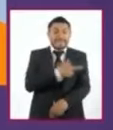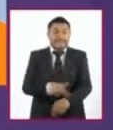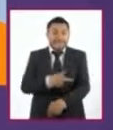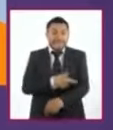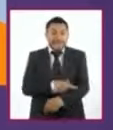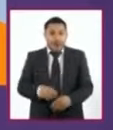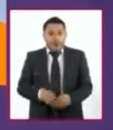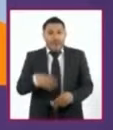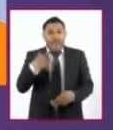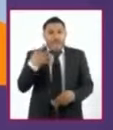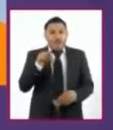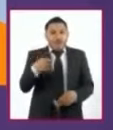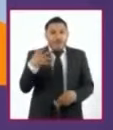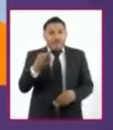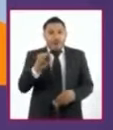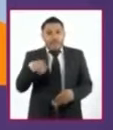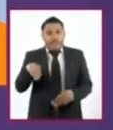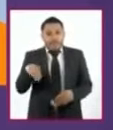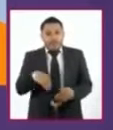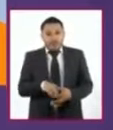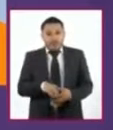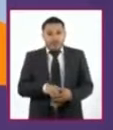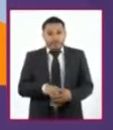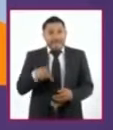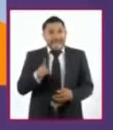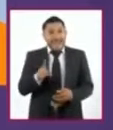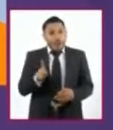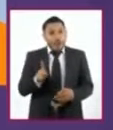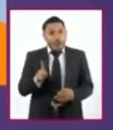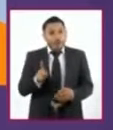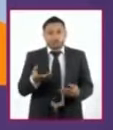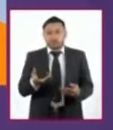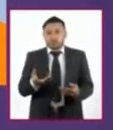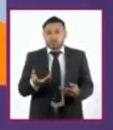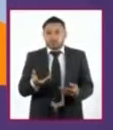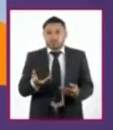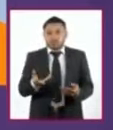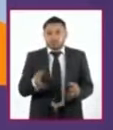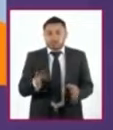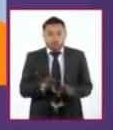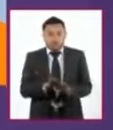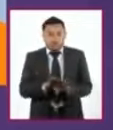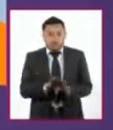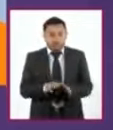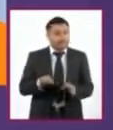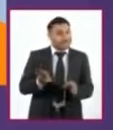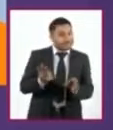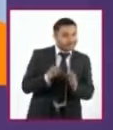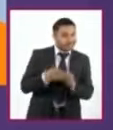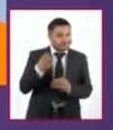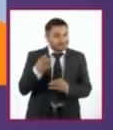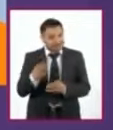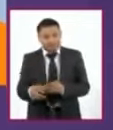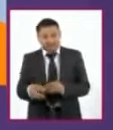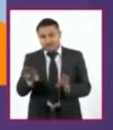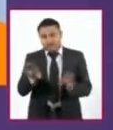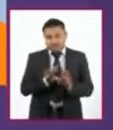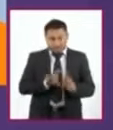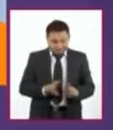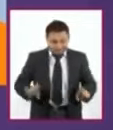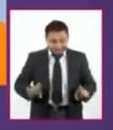medida es de 5.5 centímetros. Como podemos comprobar, con estas mediciones el reflejo no tiene las